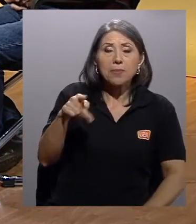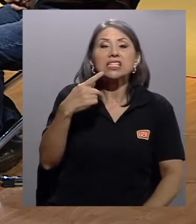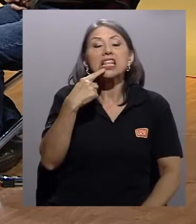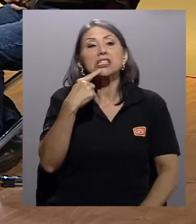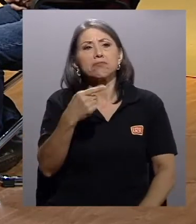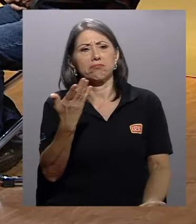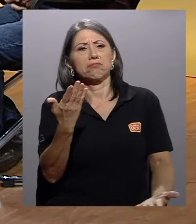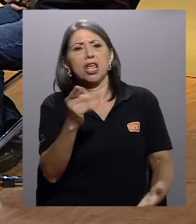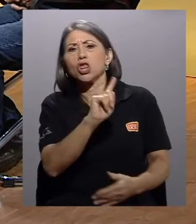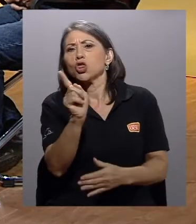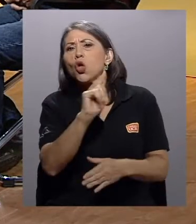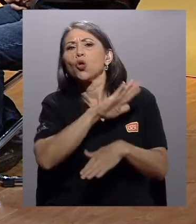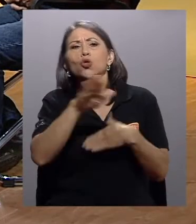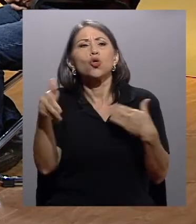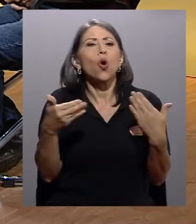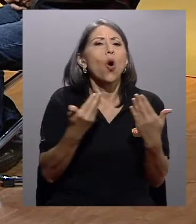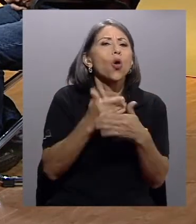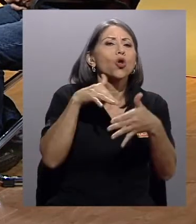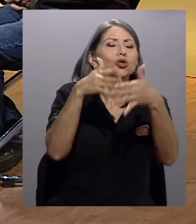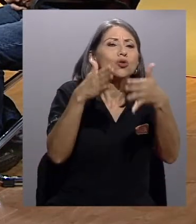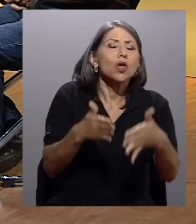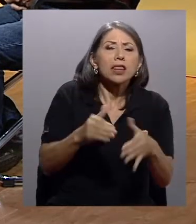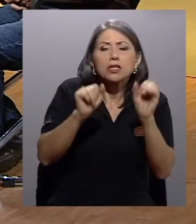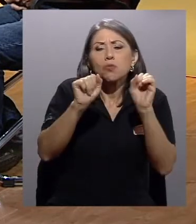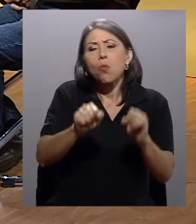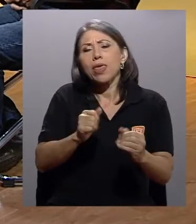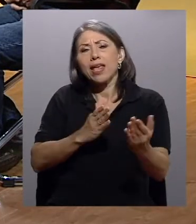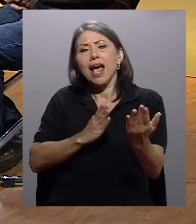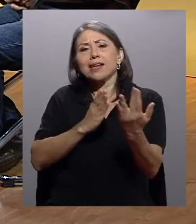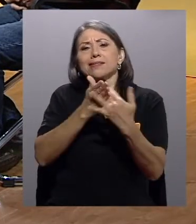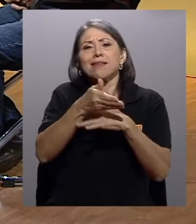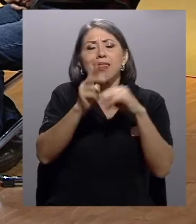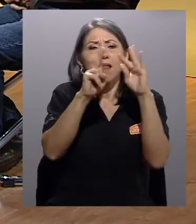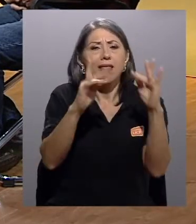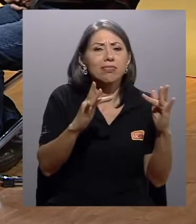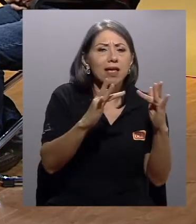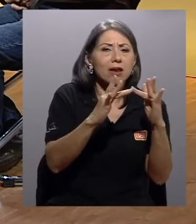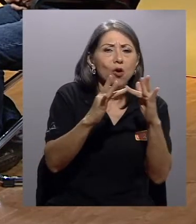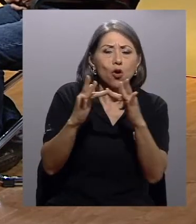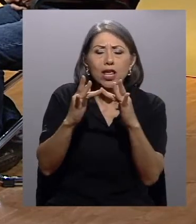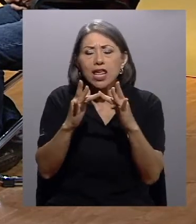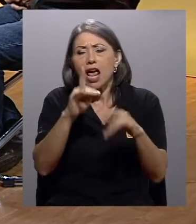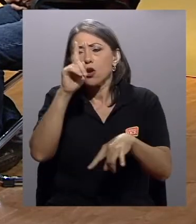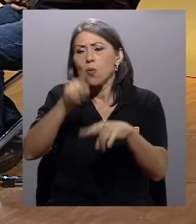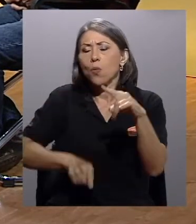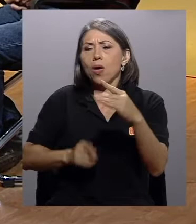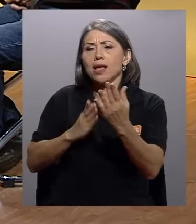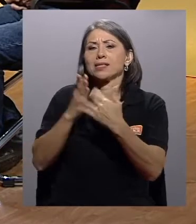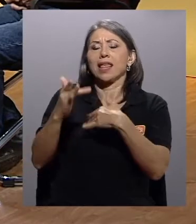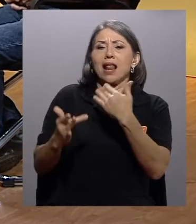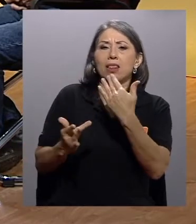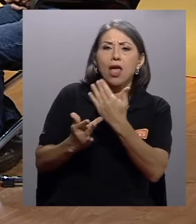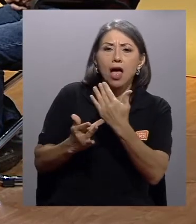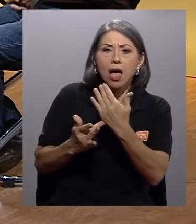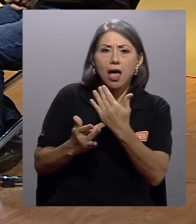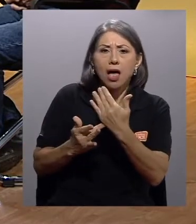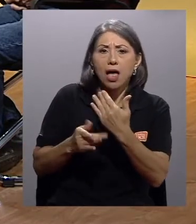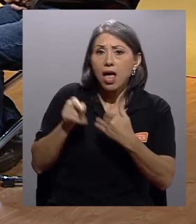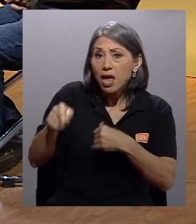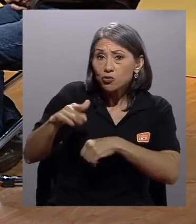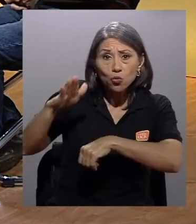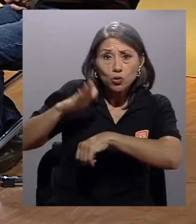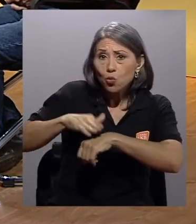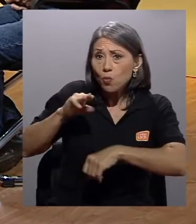que no todos los estudiantes tienen acceso a tecnología, no todos los estudiantes tienen acceso a esto, pero es que eso no es culpa del